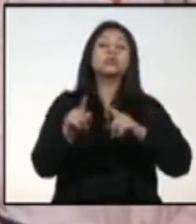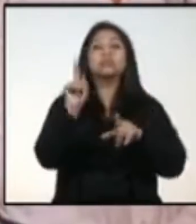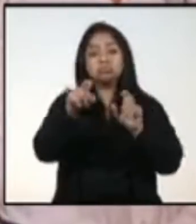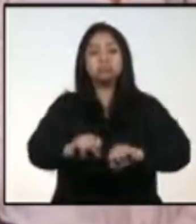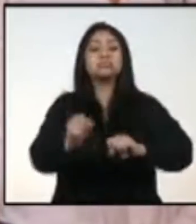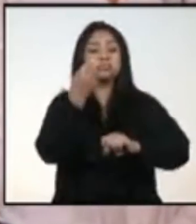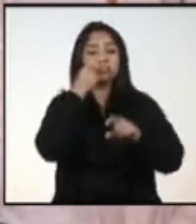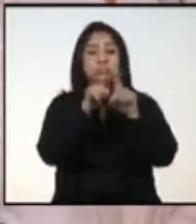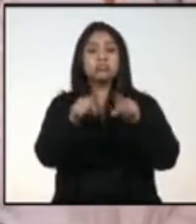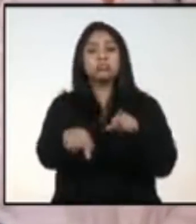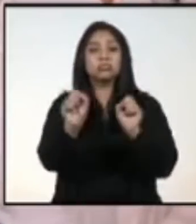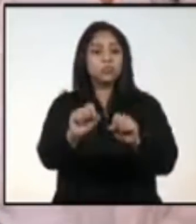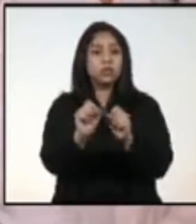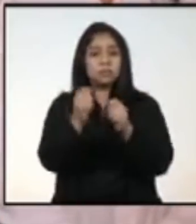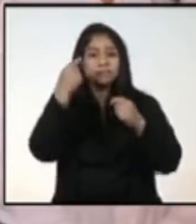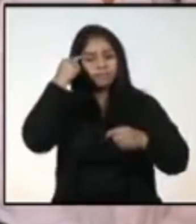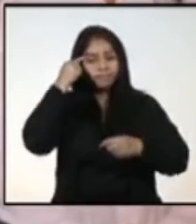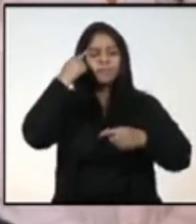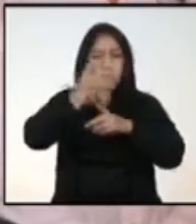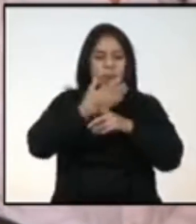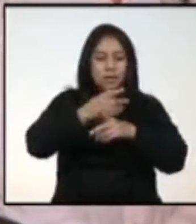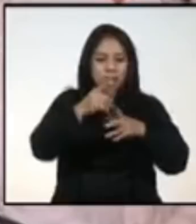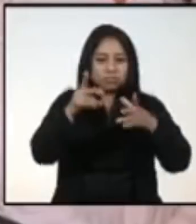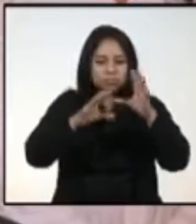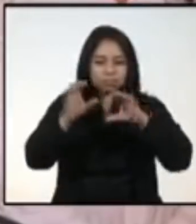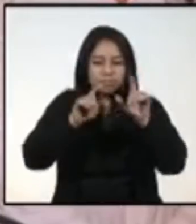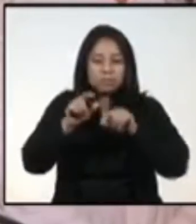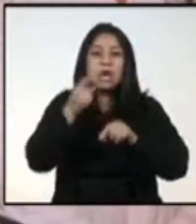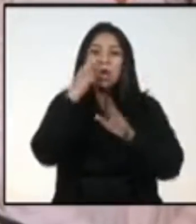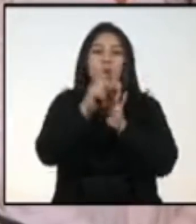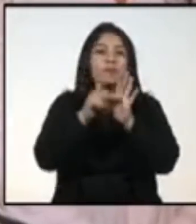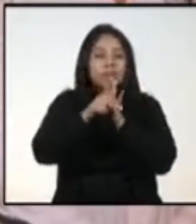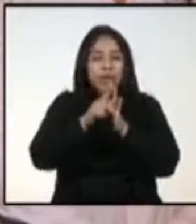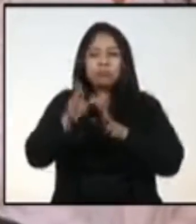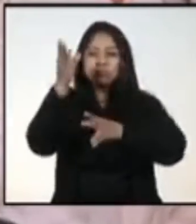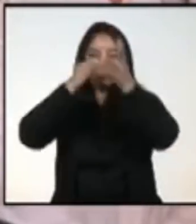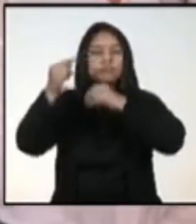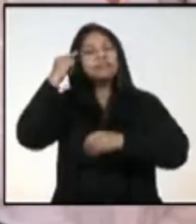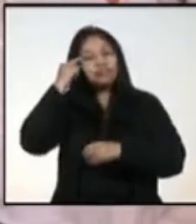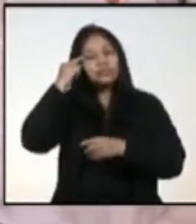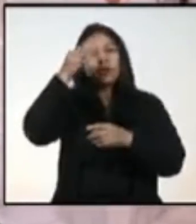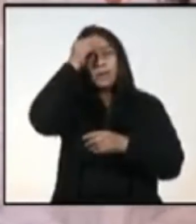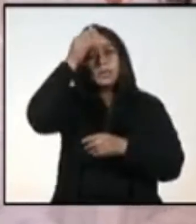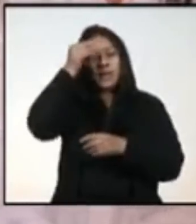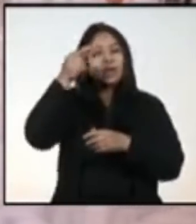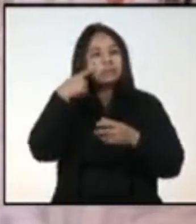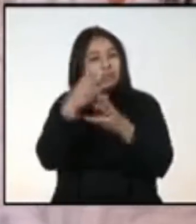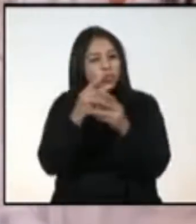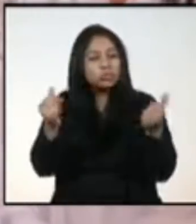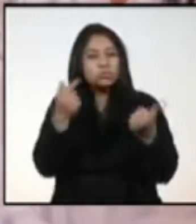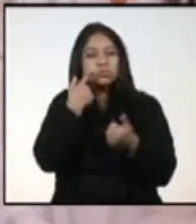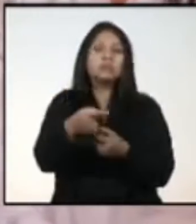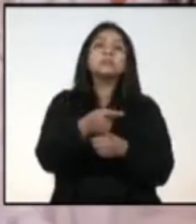puedan trabajar, puedan resolver sus problemas, puedan a través de videos aprender a resolver los problemas, pero además de